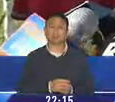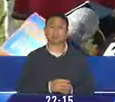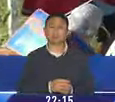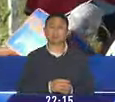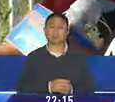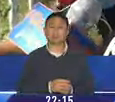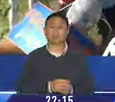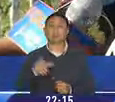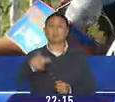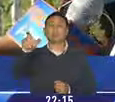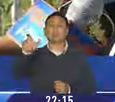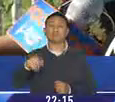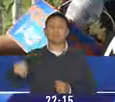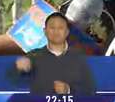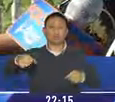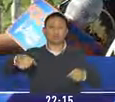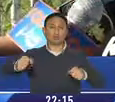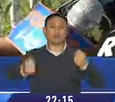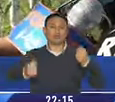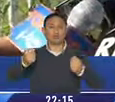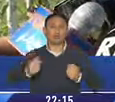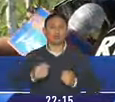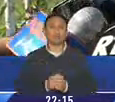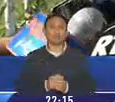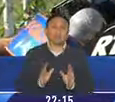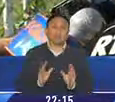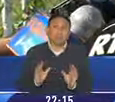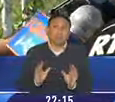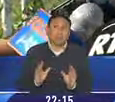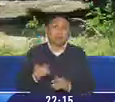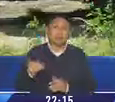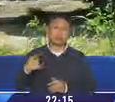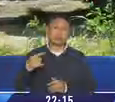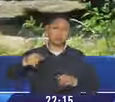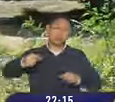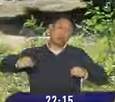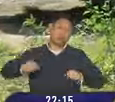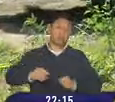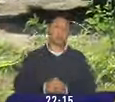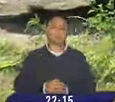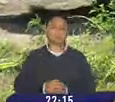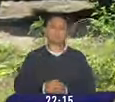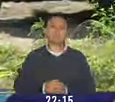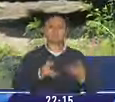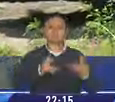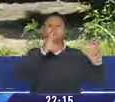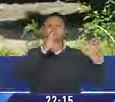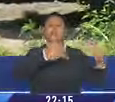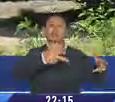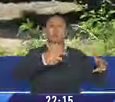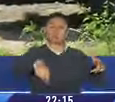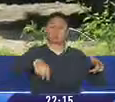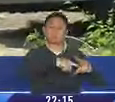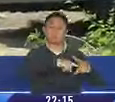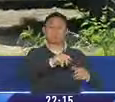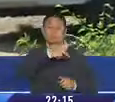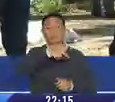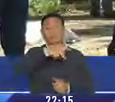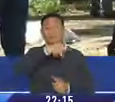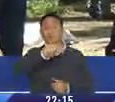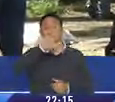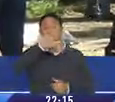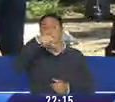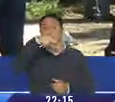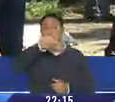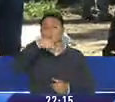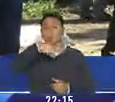que sicariaron que andaban en moto, en carro? No sé, la verdad, dicen que andaban en moto. El hecho ocurrió en las canchas múltiples del sector El Palmar, donde fue interceptado